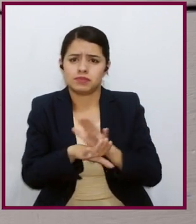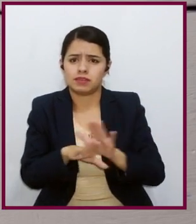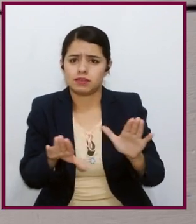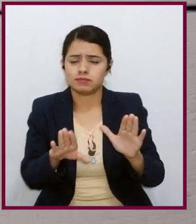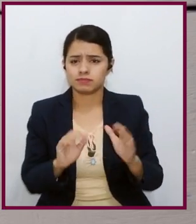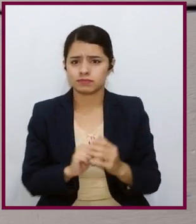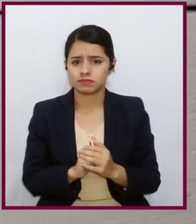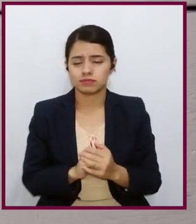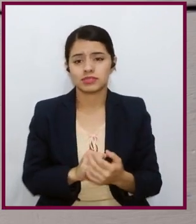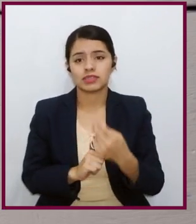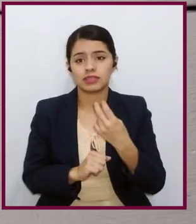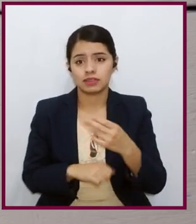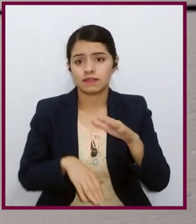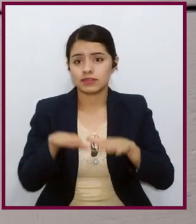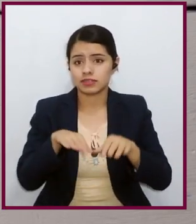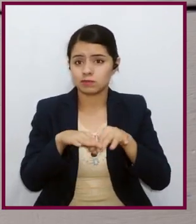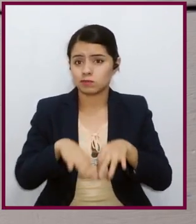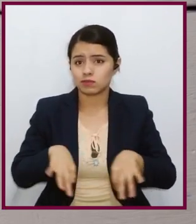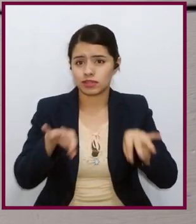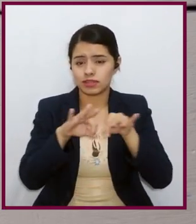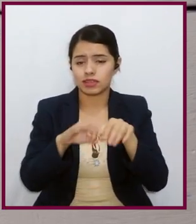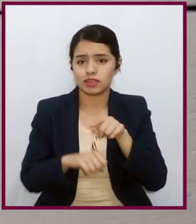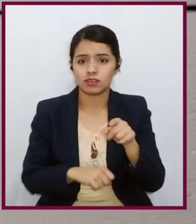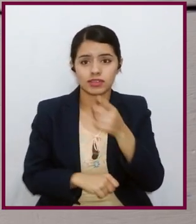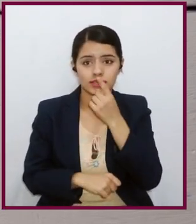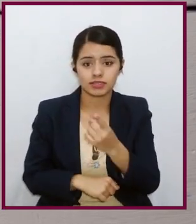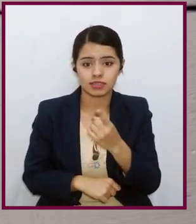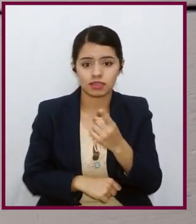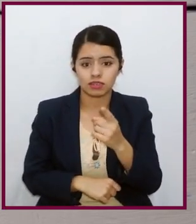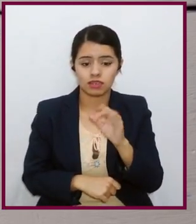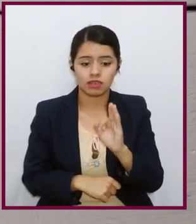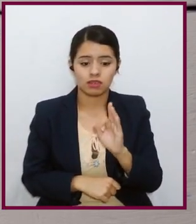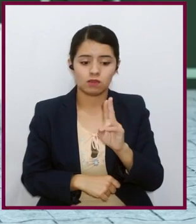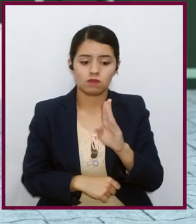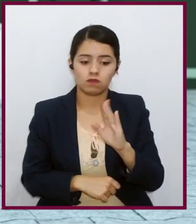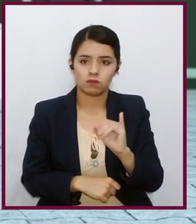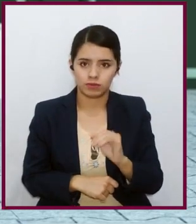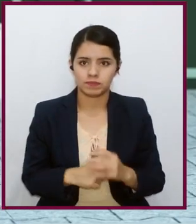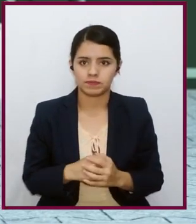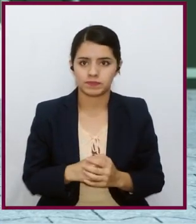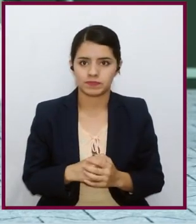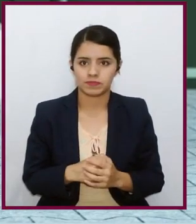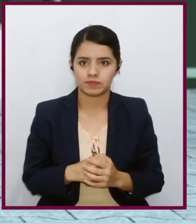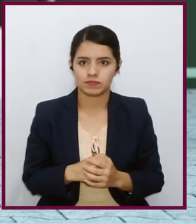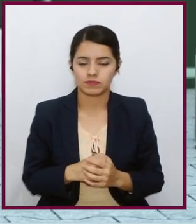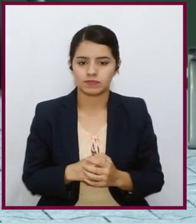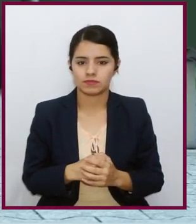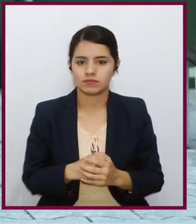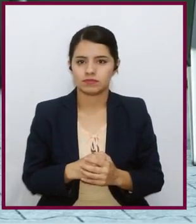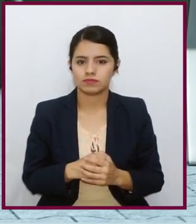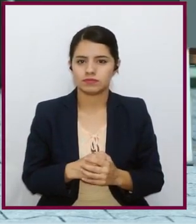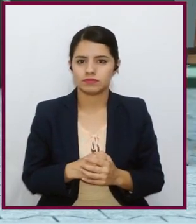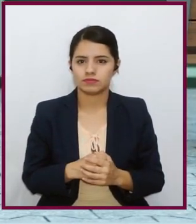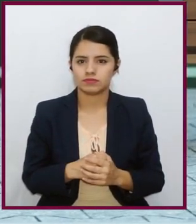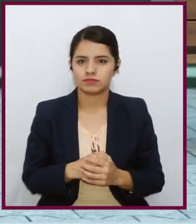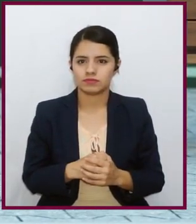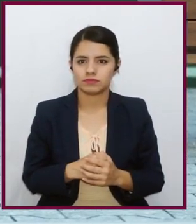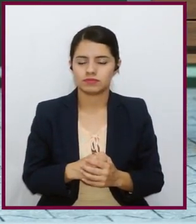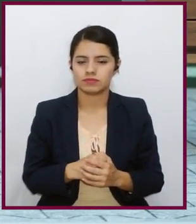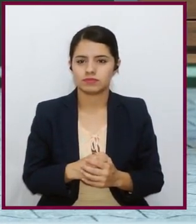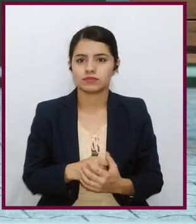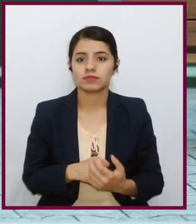mucho como un instrumento que incluso se puede viralizar con mucha facilidad en las redes sociales. Principalmente Pinterest es